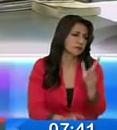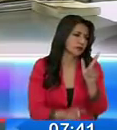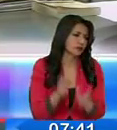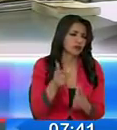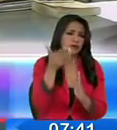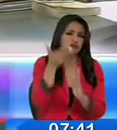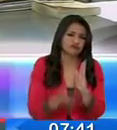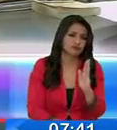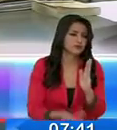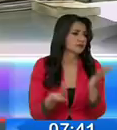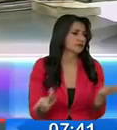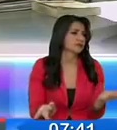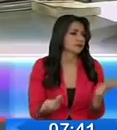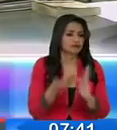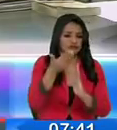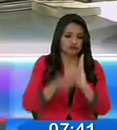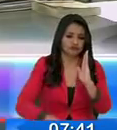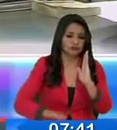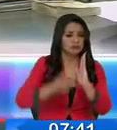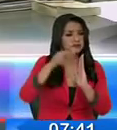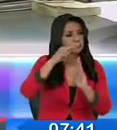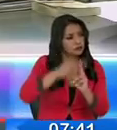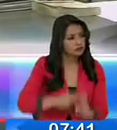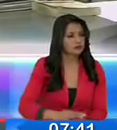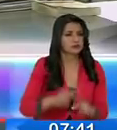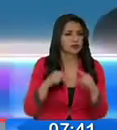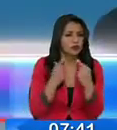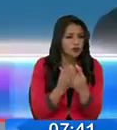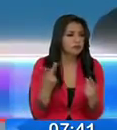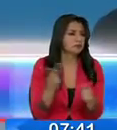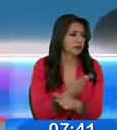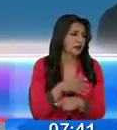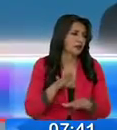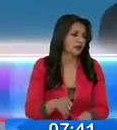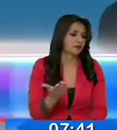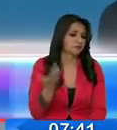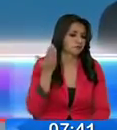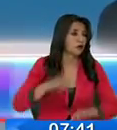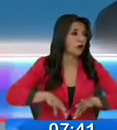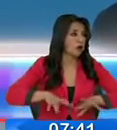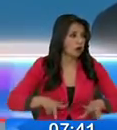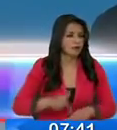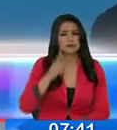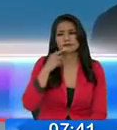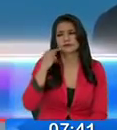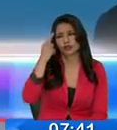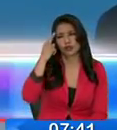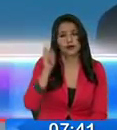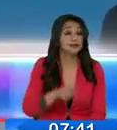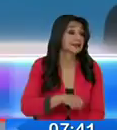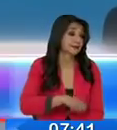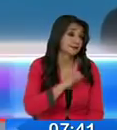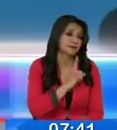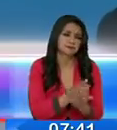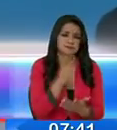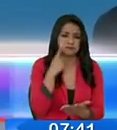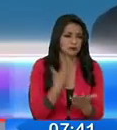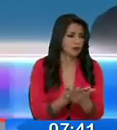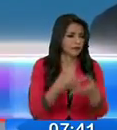listados de la delincuencia organizada que atacó el país. ¿Y del correísmo? Evidentemente,